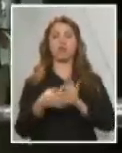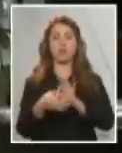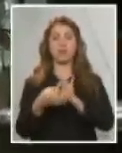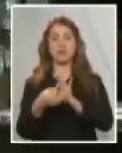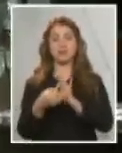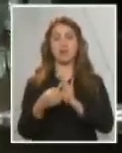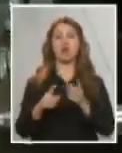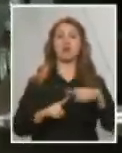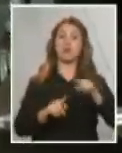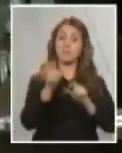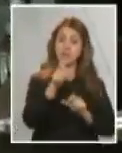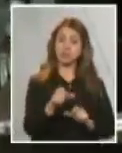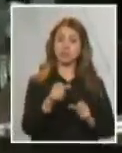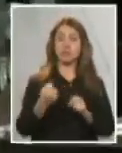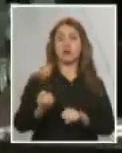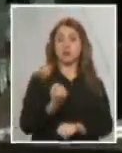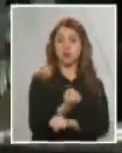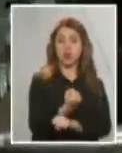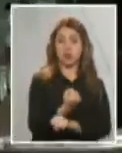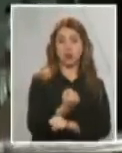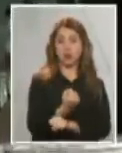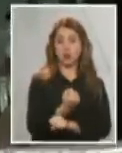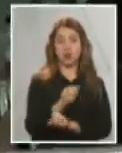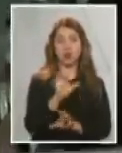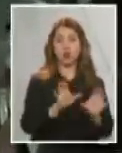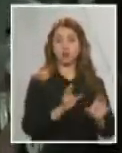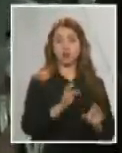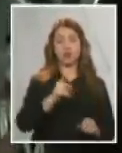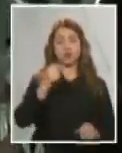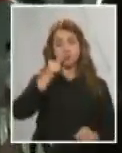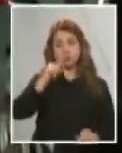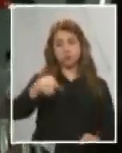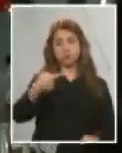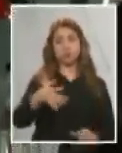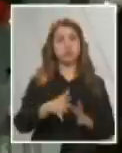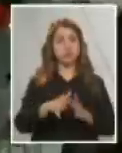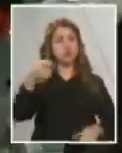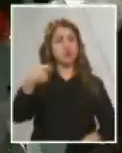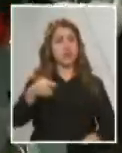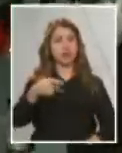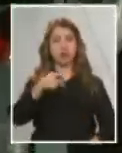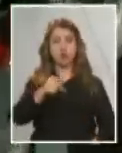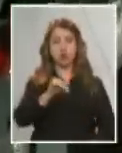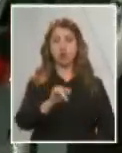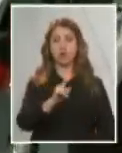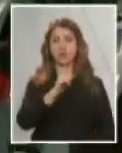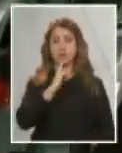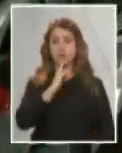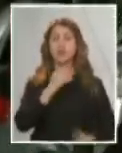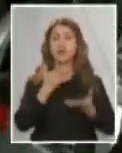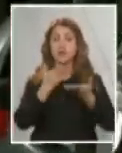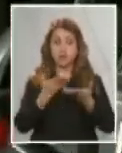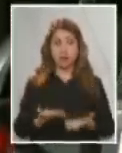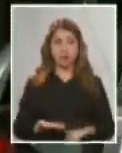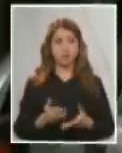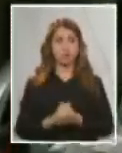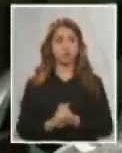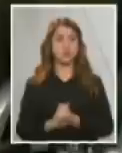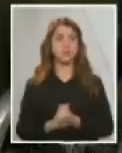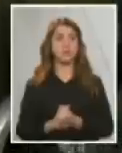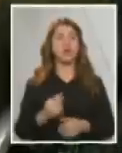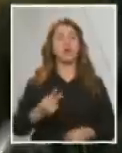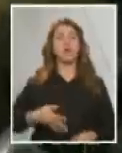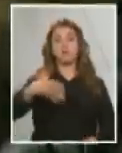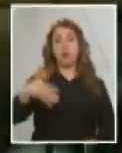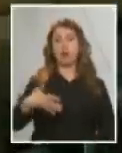de un tercero para hacer cosas habituales de la vida. ¿Y qué tan caro es el kit Lázaro? Estamos, valor,